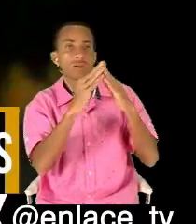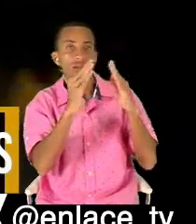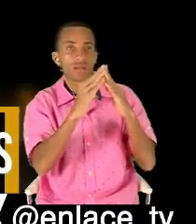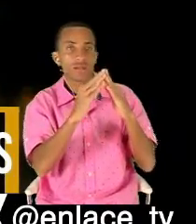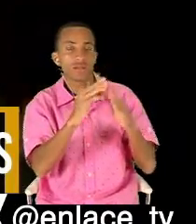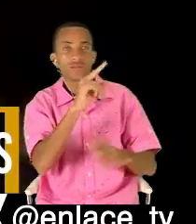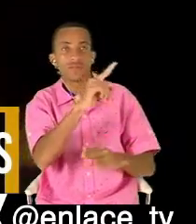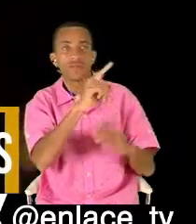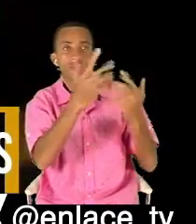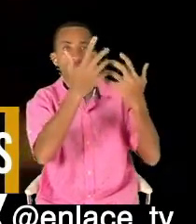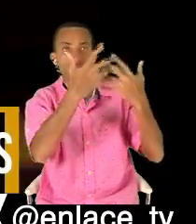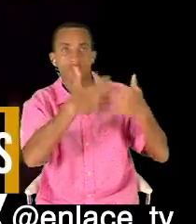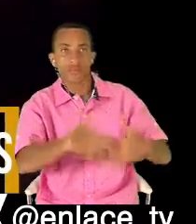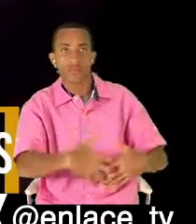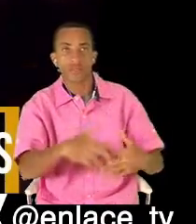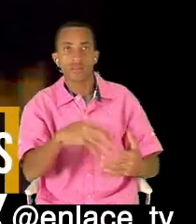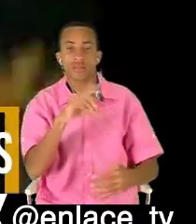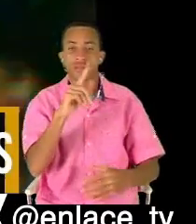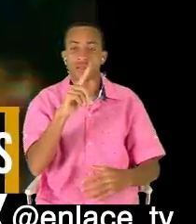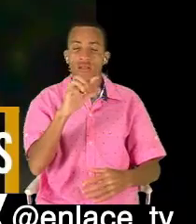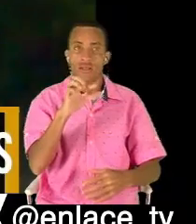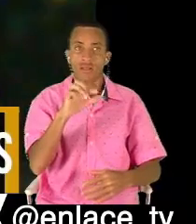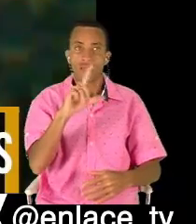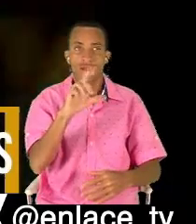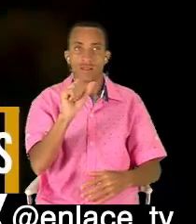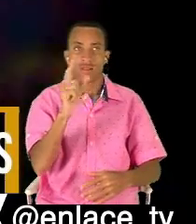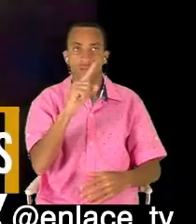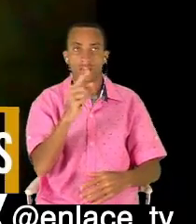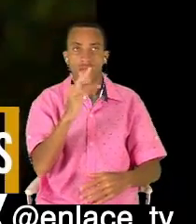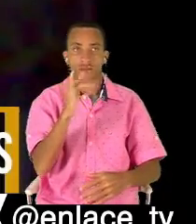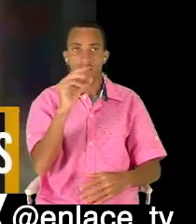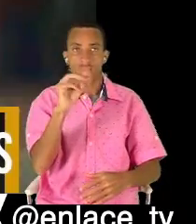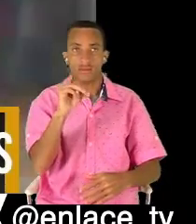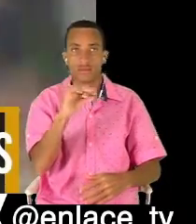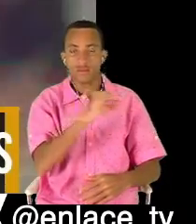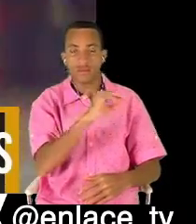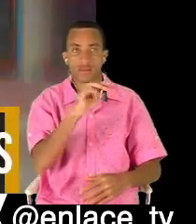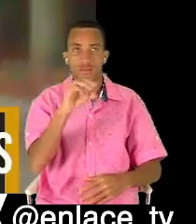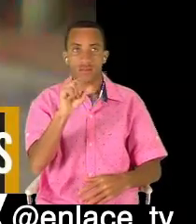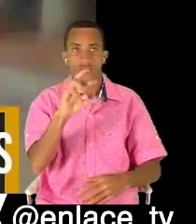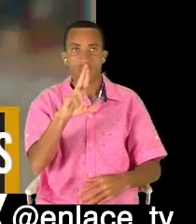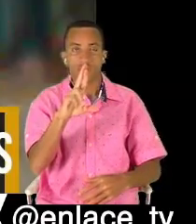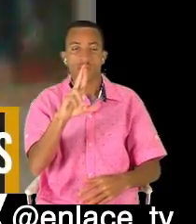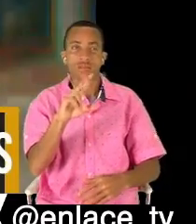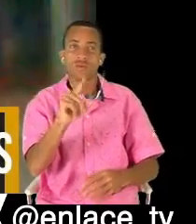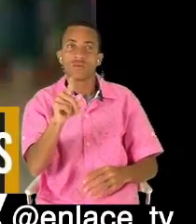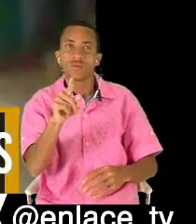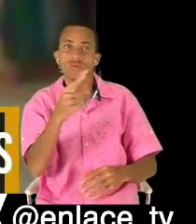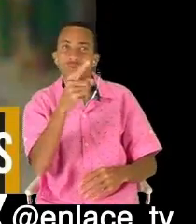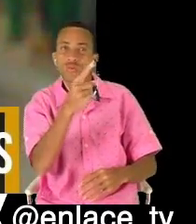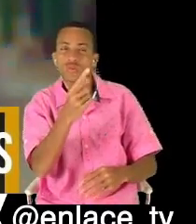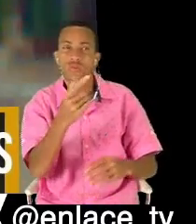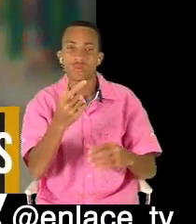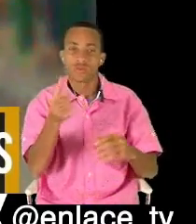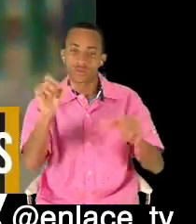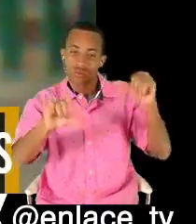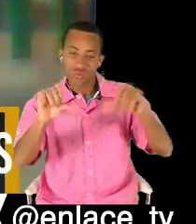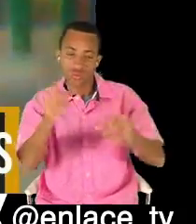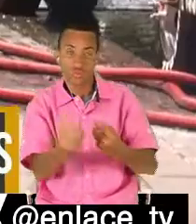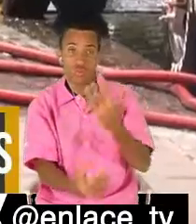La empresa Plastimar tiene almacenados unos productos que son líquidos inflamables